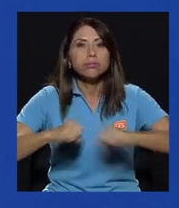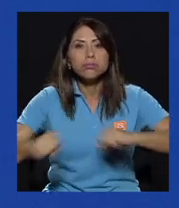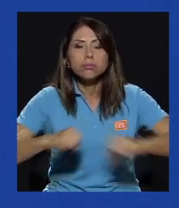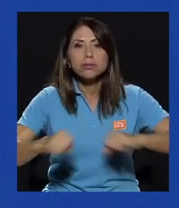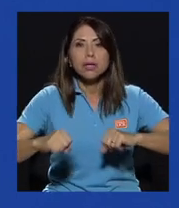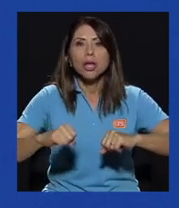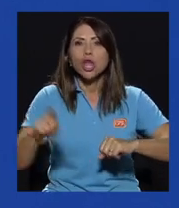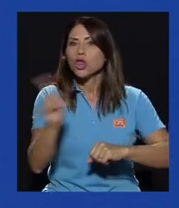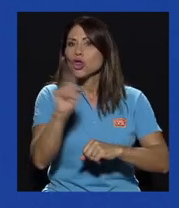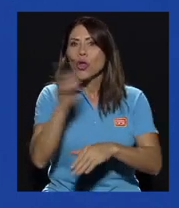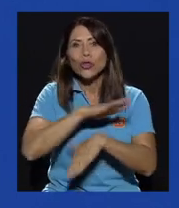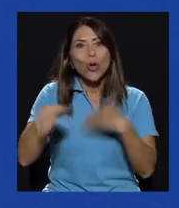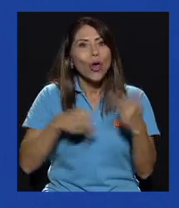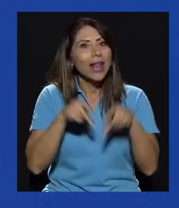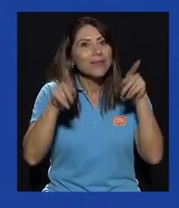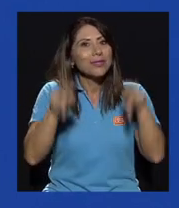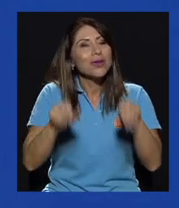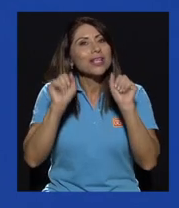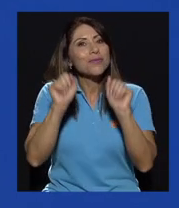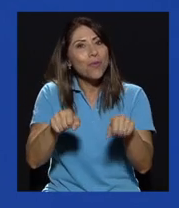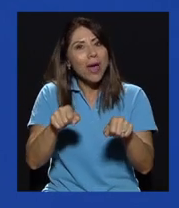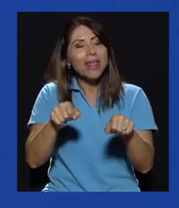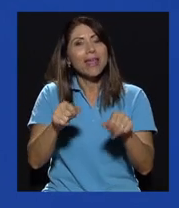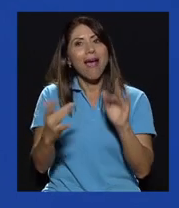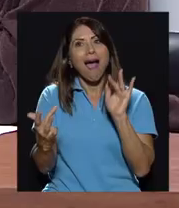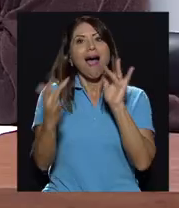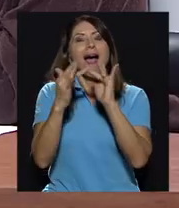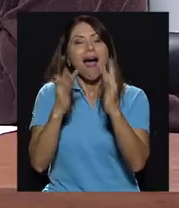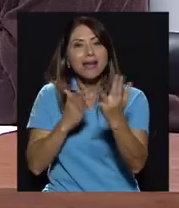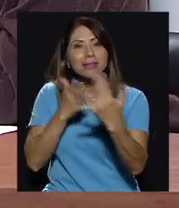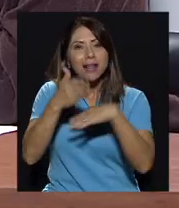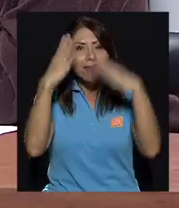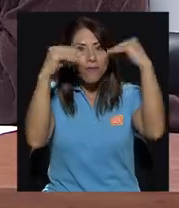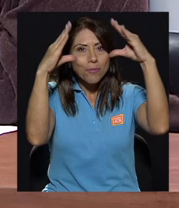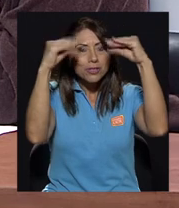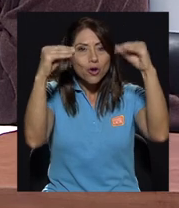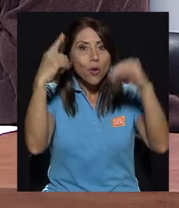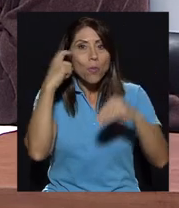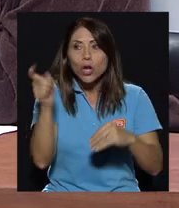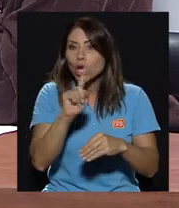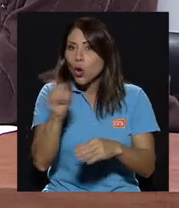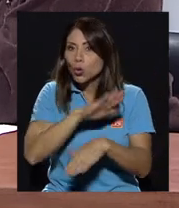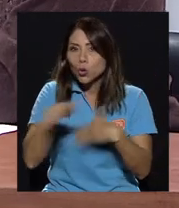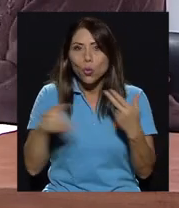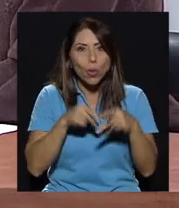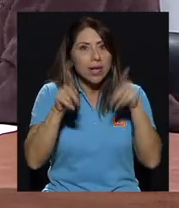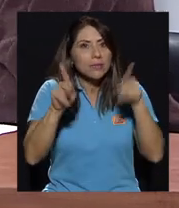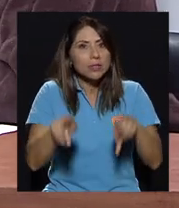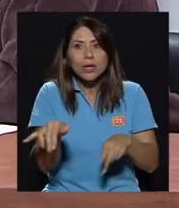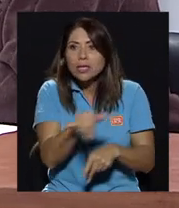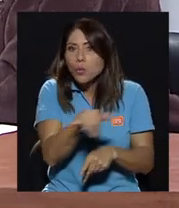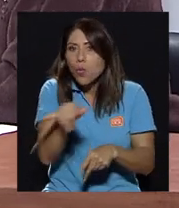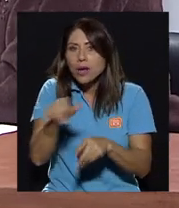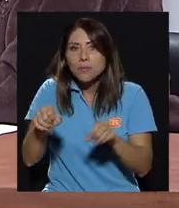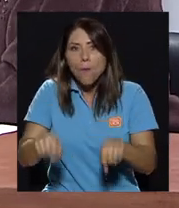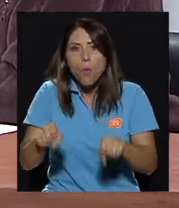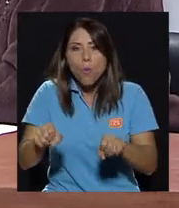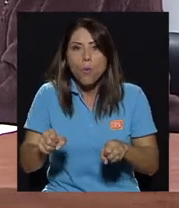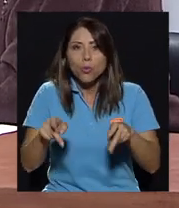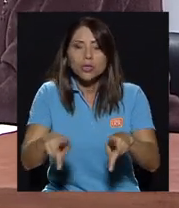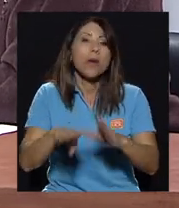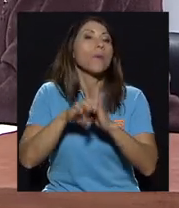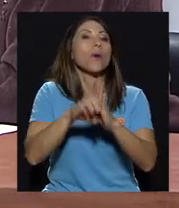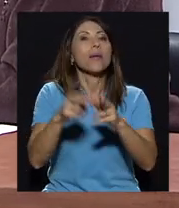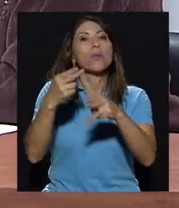que no todas las personas tienen el mismo acceso a la información porque no todas las personas contamos con los mismos recursos y de